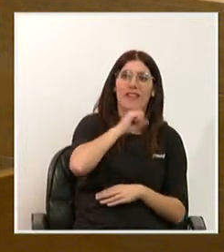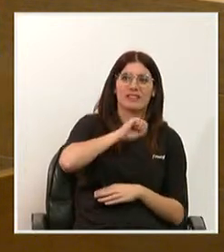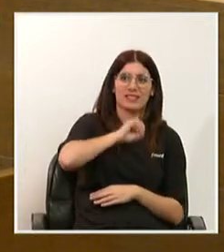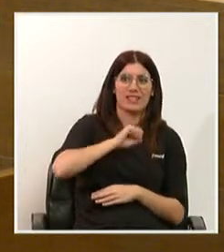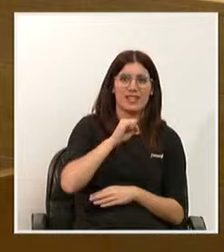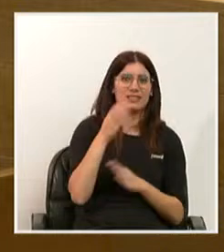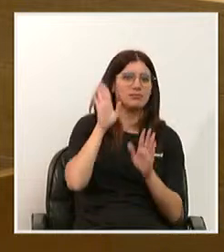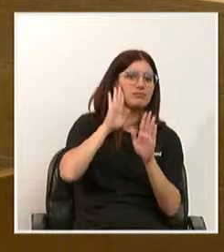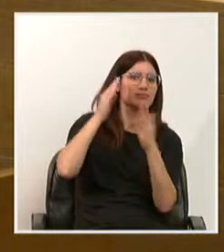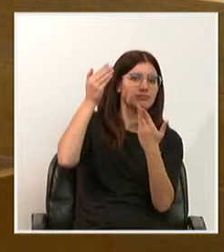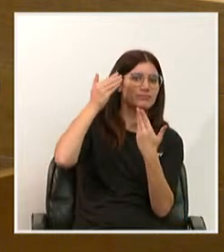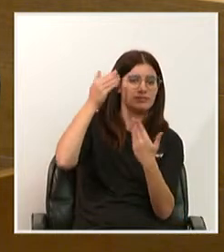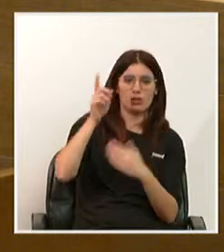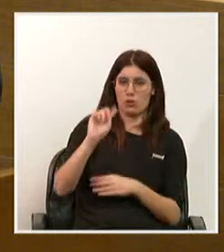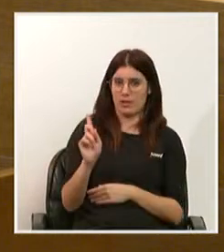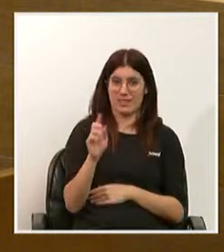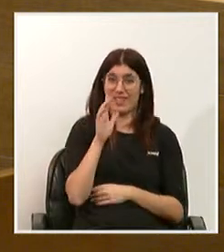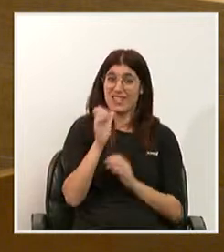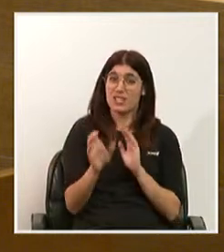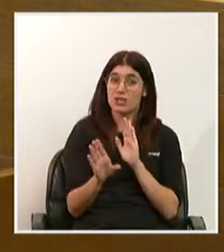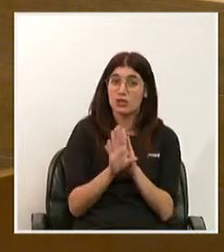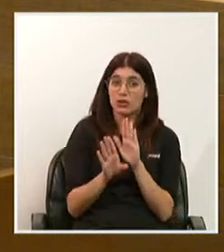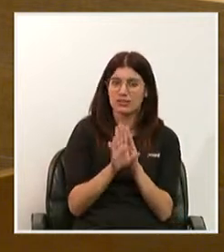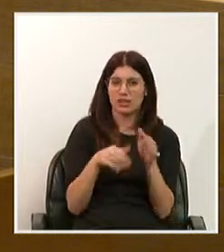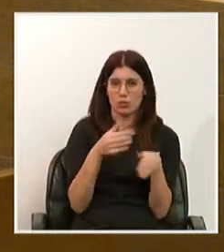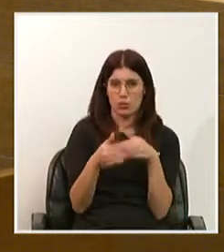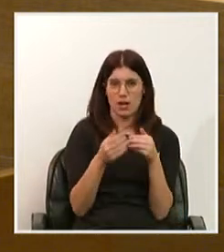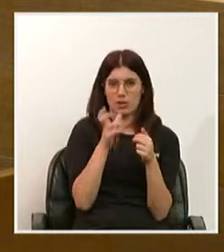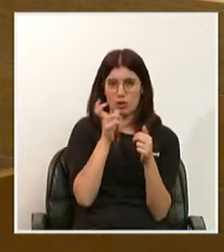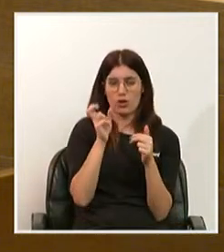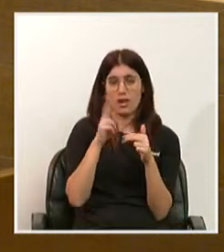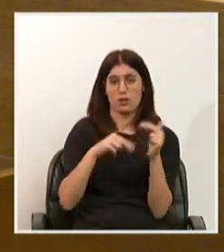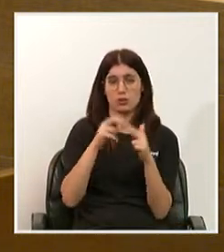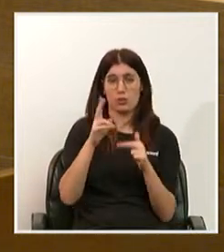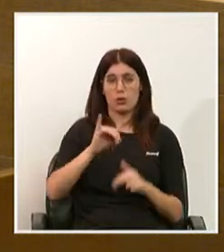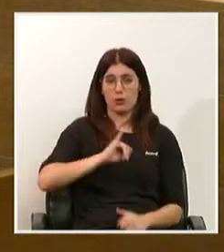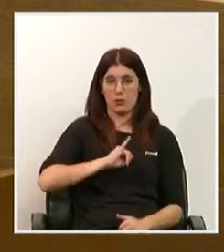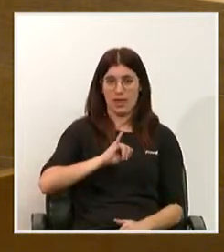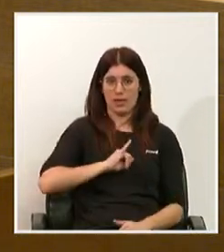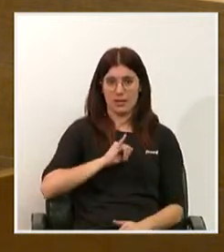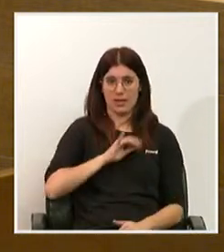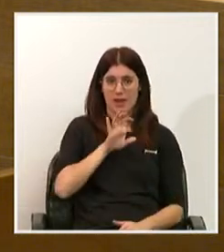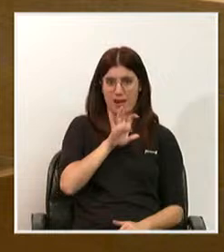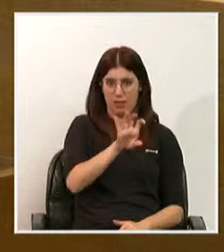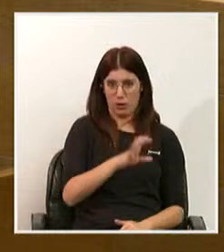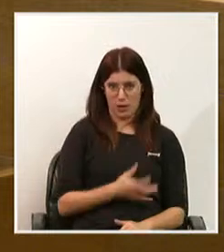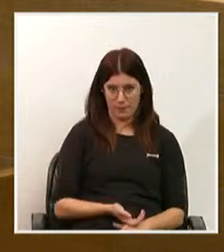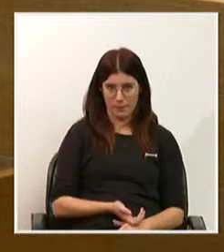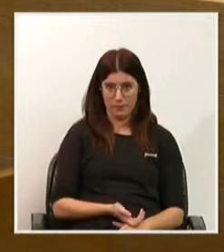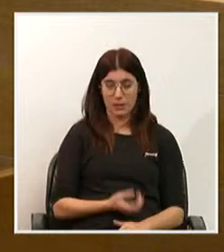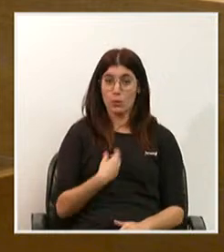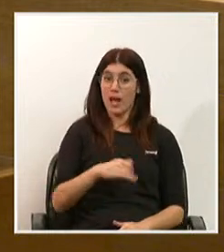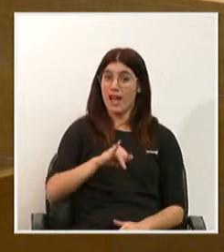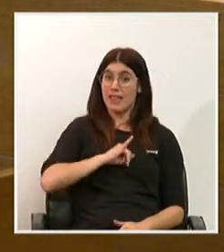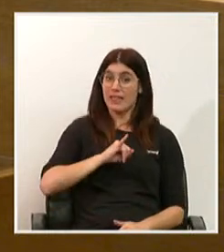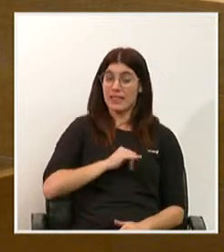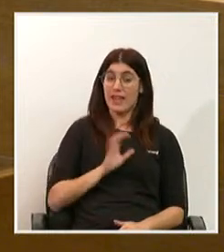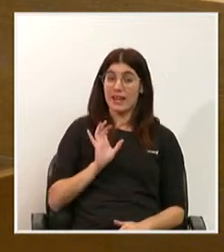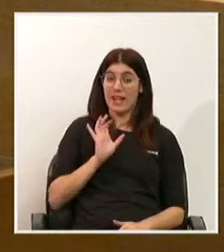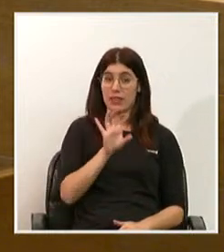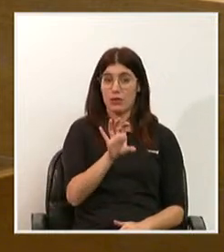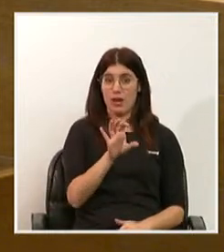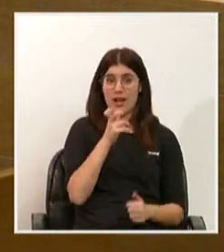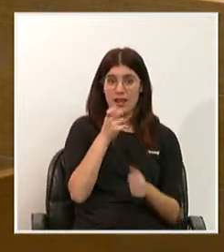estelles es continuar con la construcción de una identidad nacional una identidad nacional